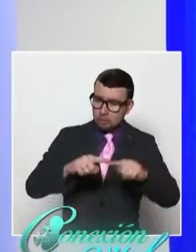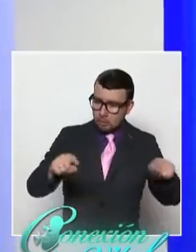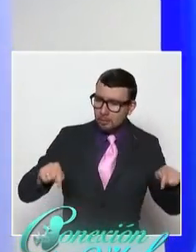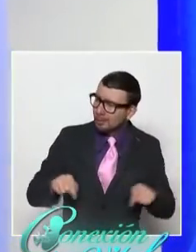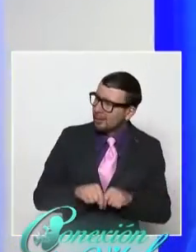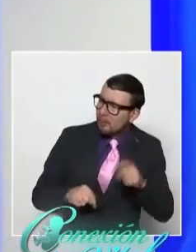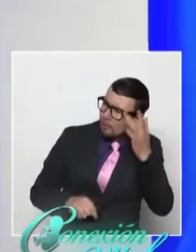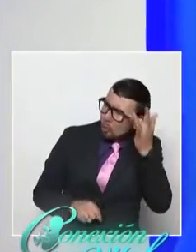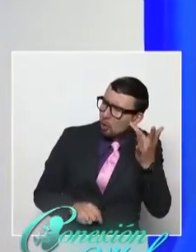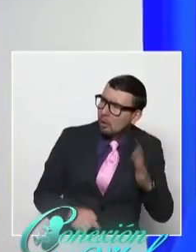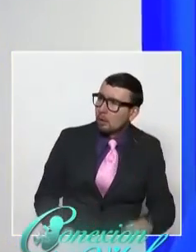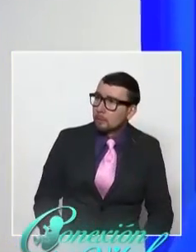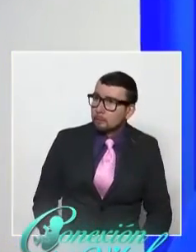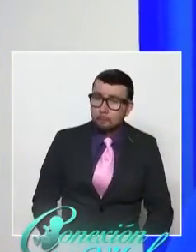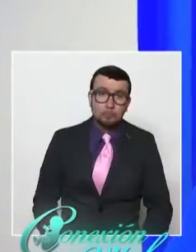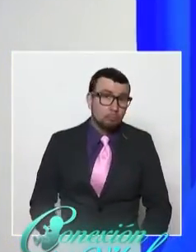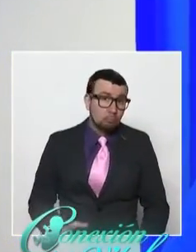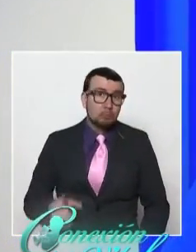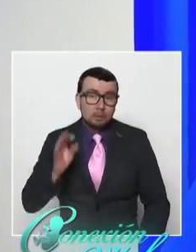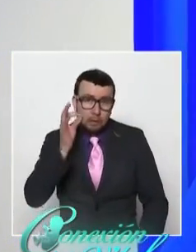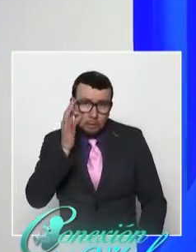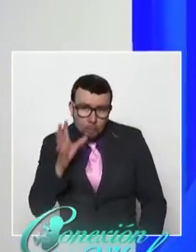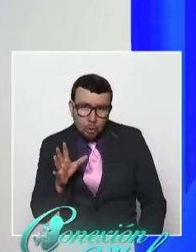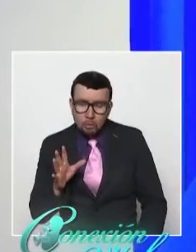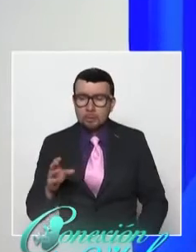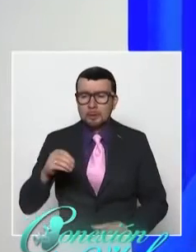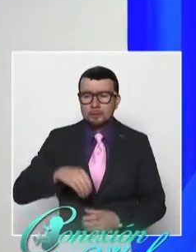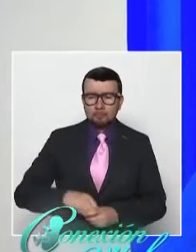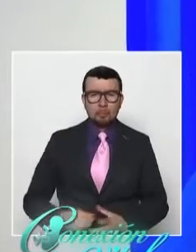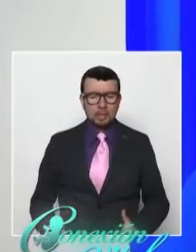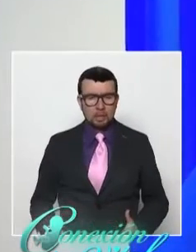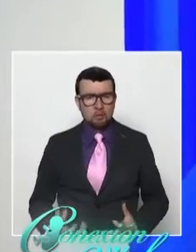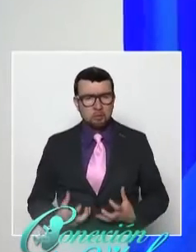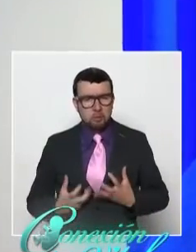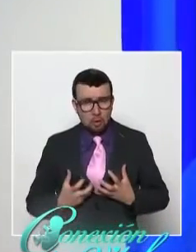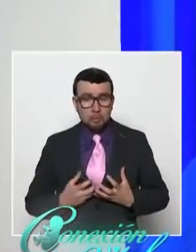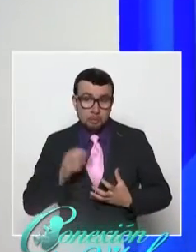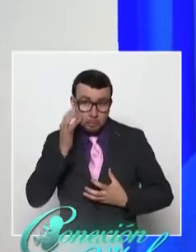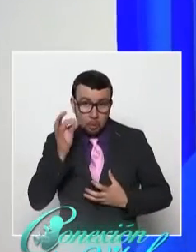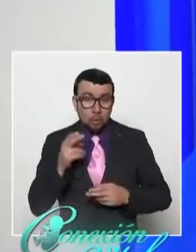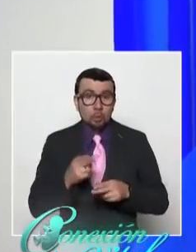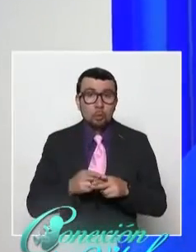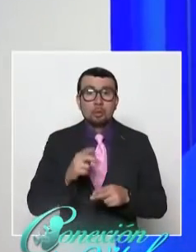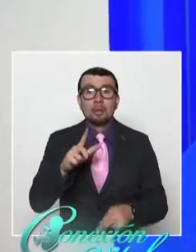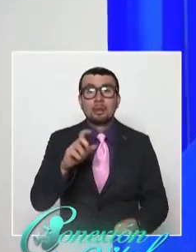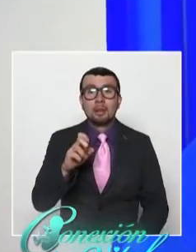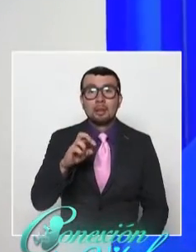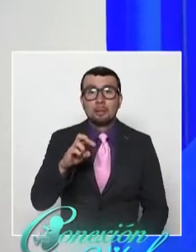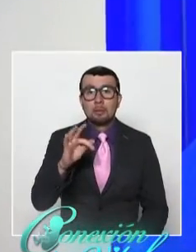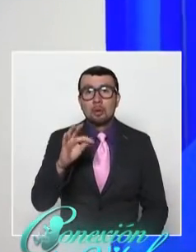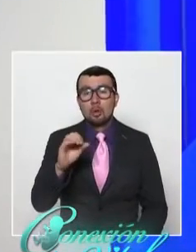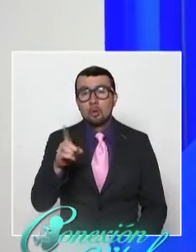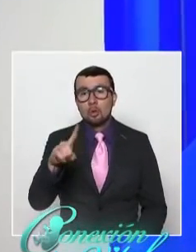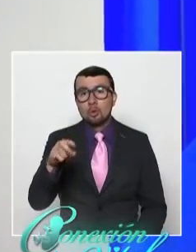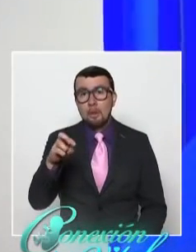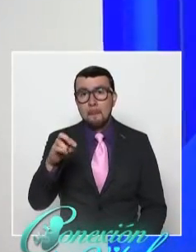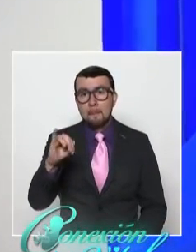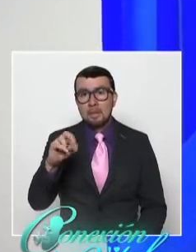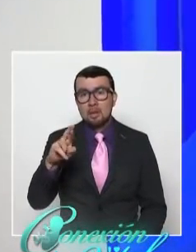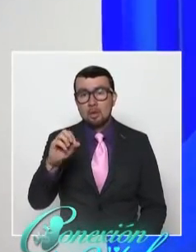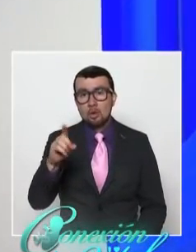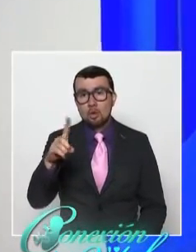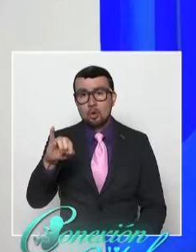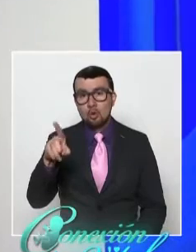La idea con ella es pensar que sea una cosa infecciosa, tipo una leptospirosis, o que por los signos de